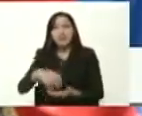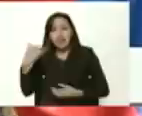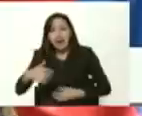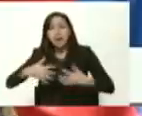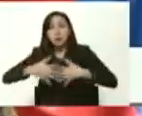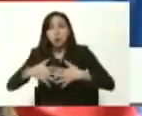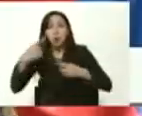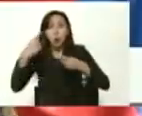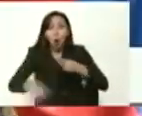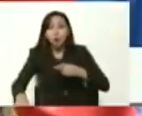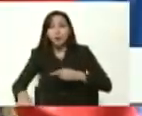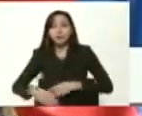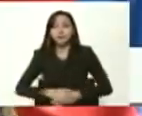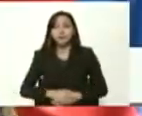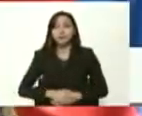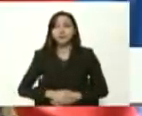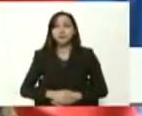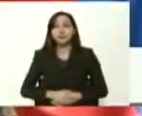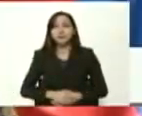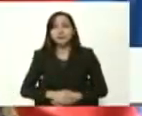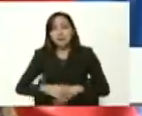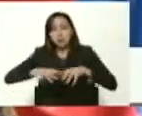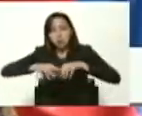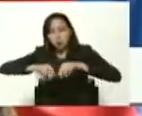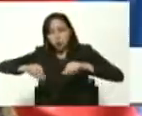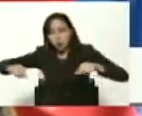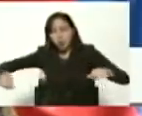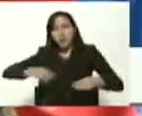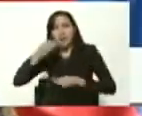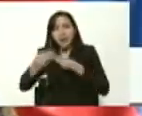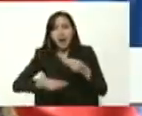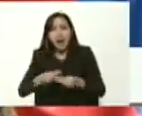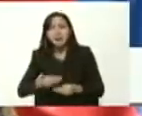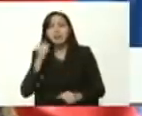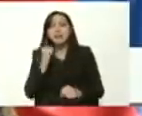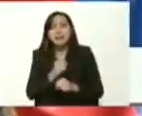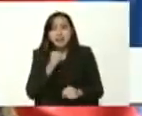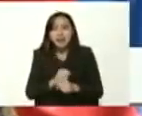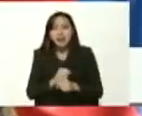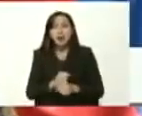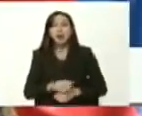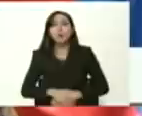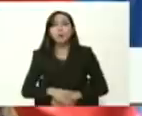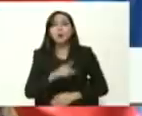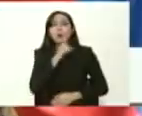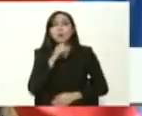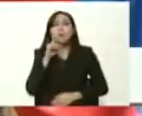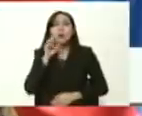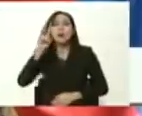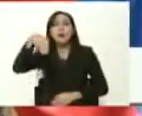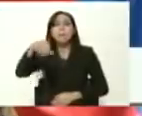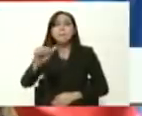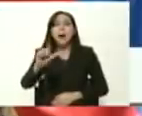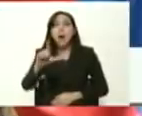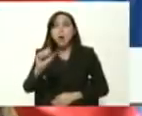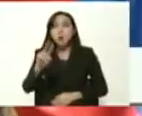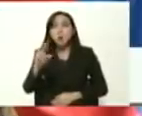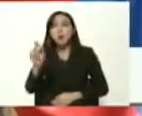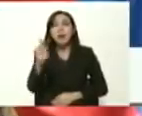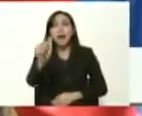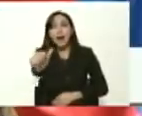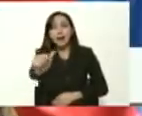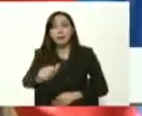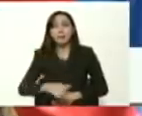La Estancia y una agropecuaria que funciona dentro de un hato de nombre Maluga Compañía